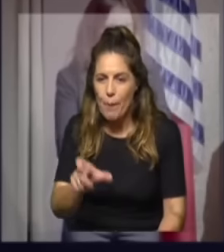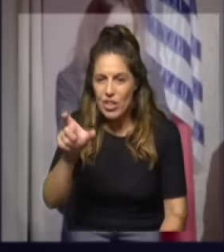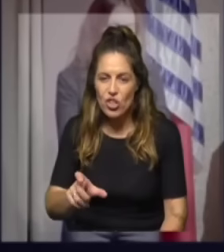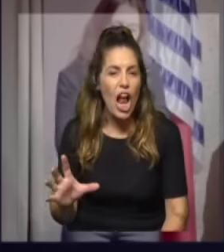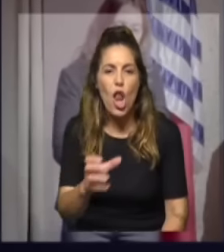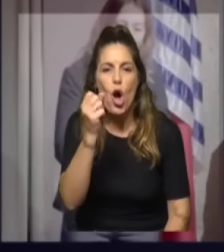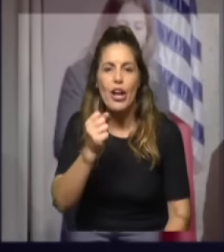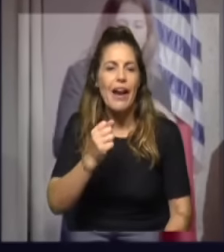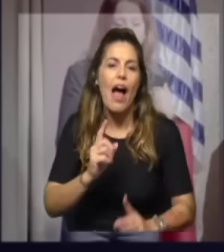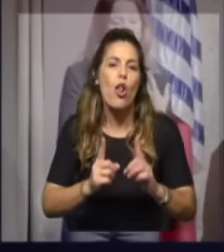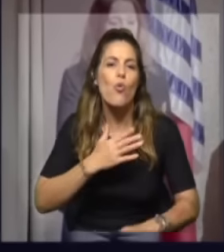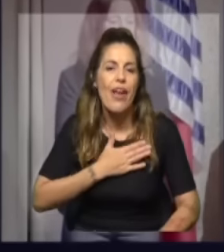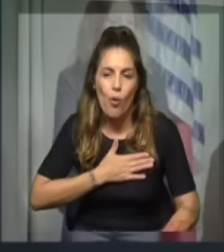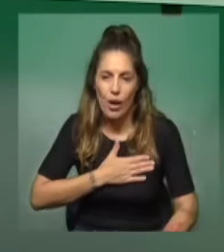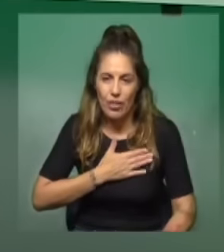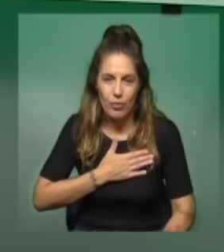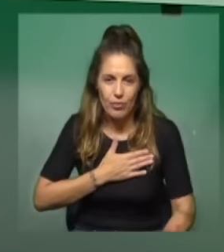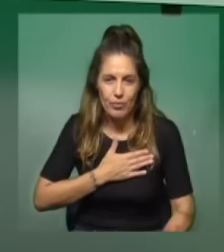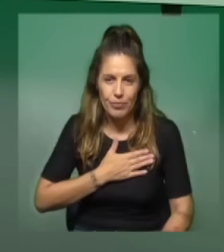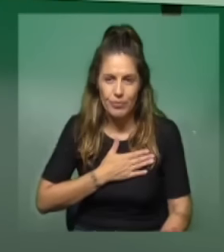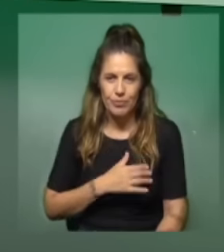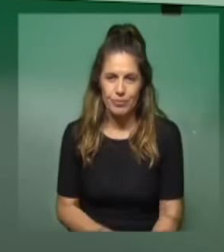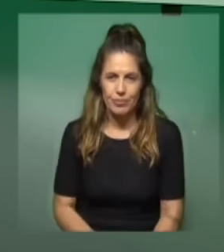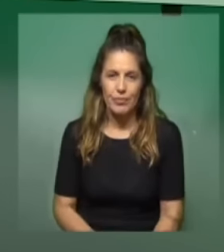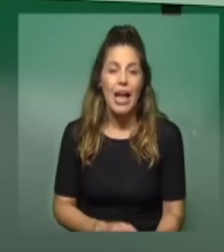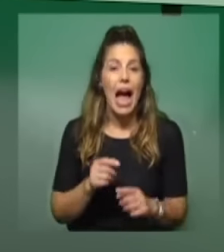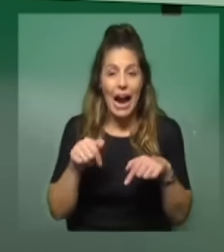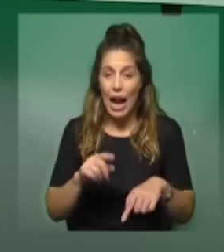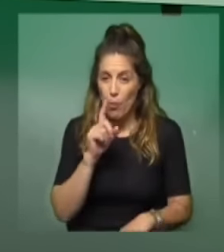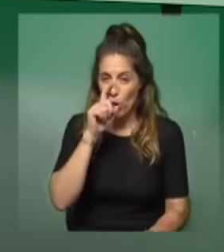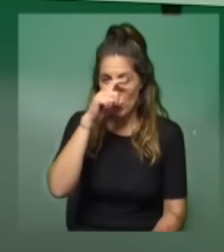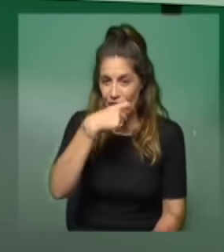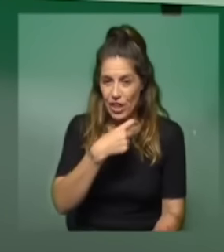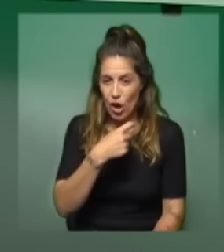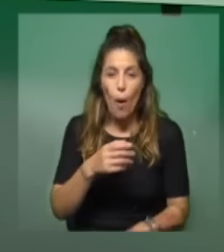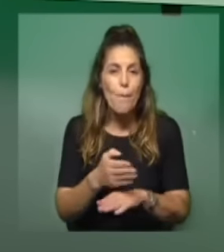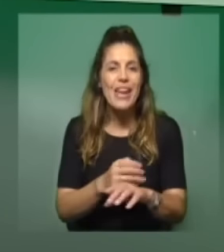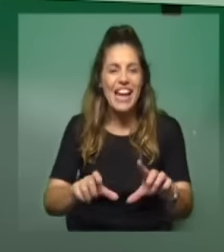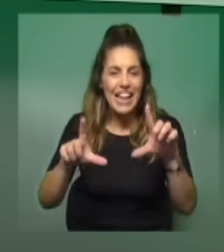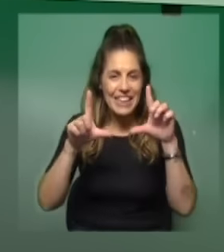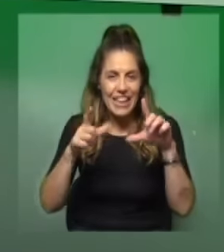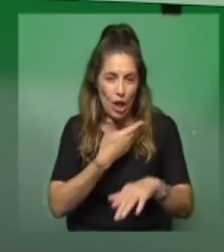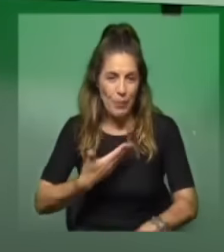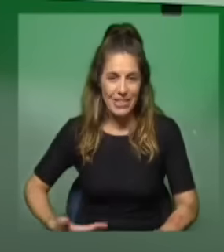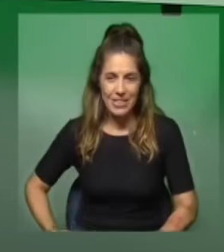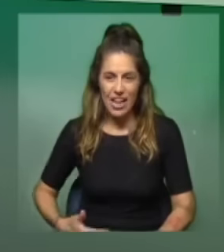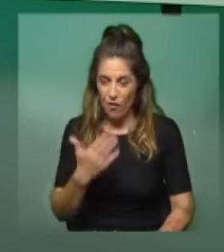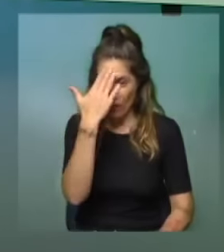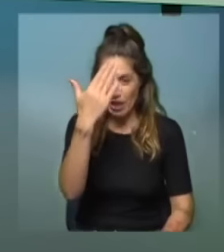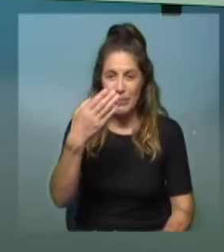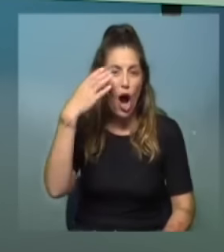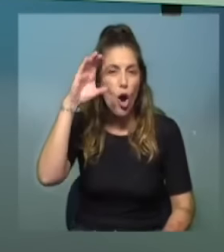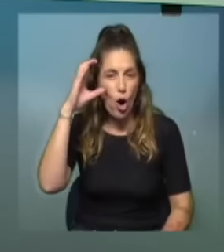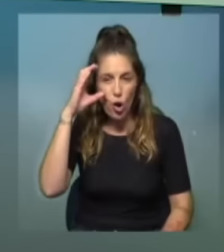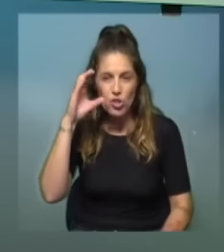lograr algún tipo de acuerdo y Mientras tanto en Montevideo la precandidata presidencial frenteamplista Carolina